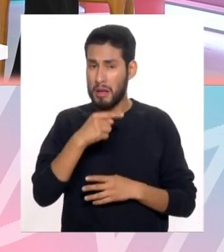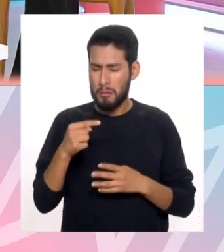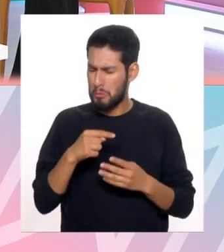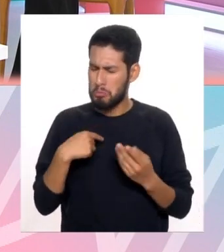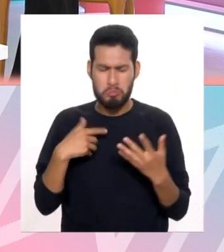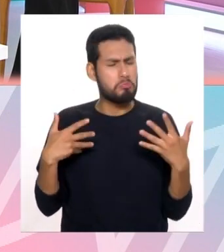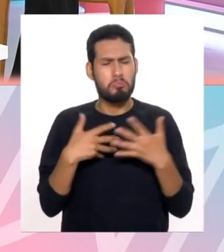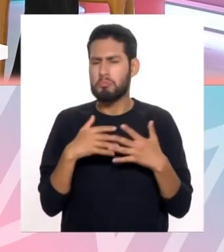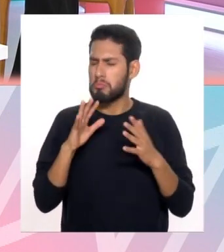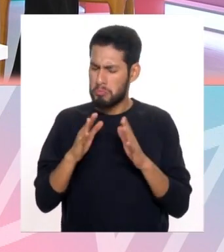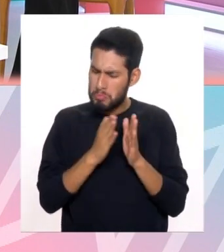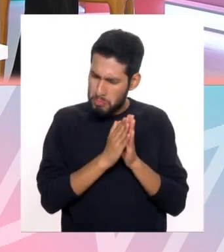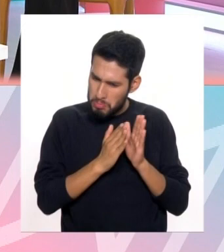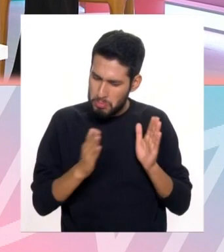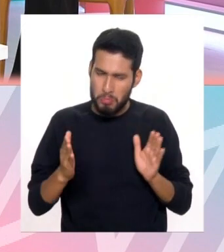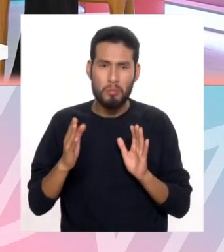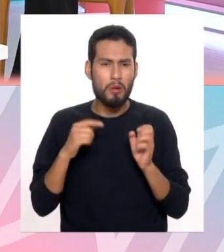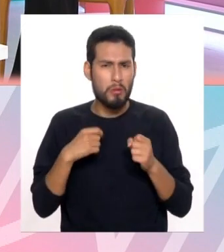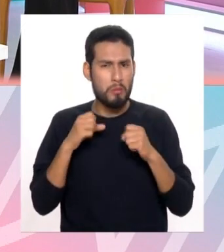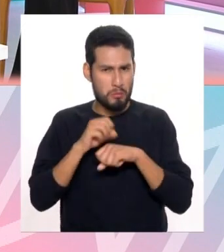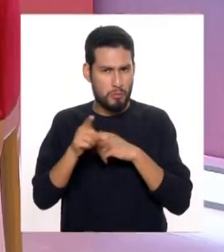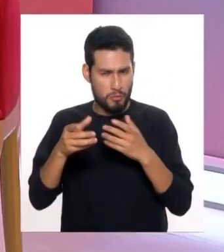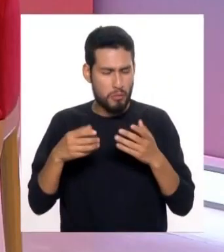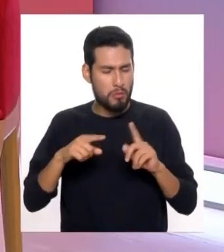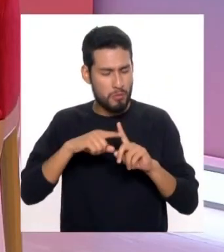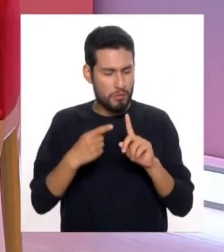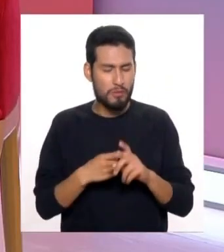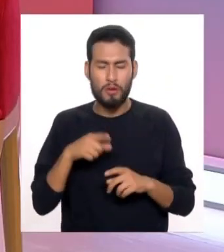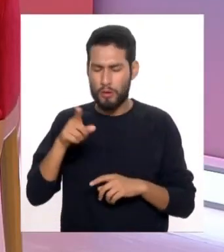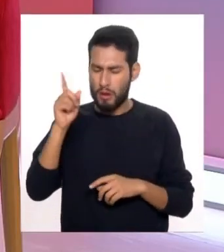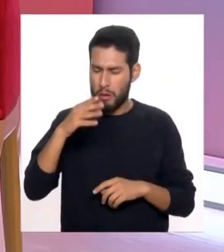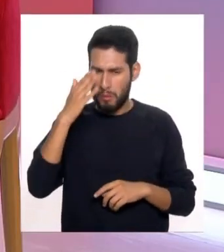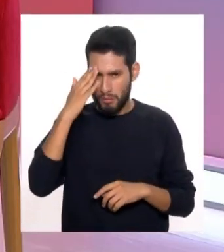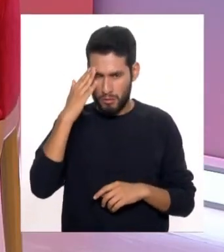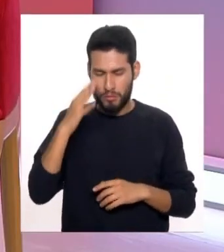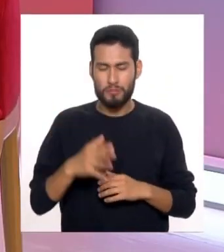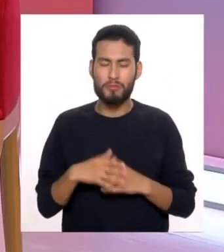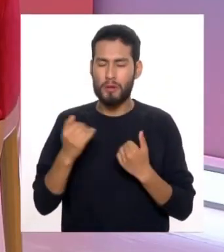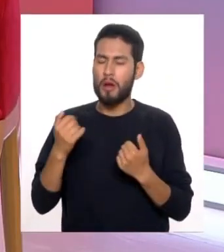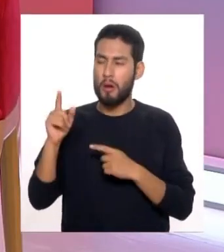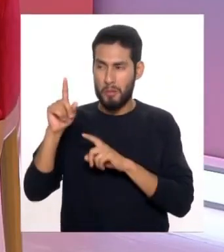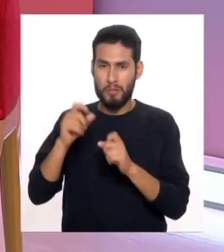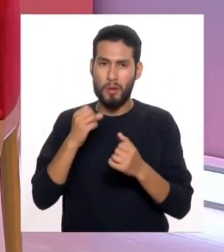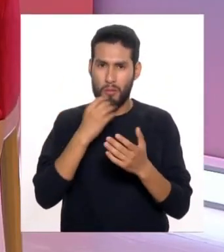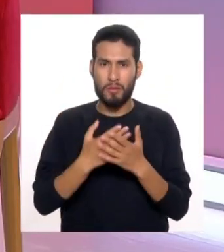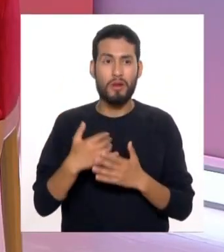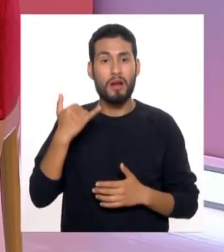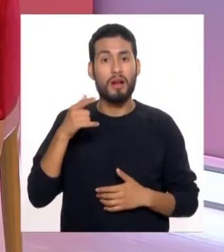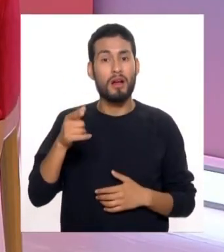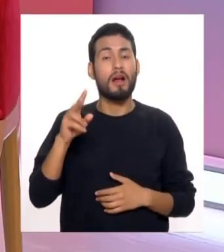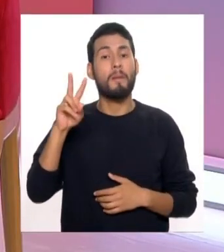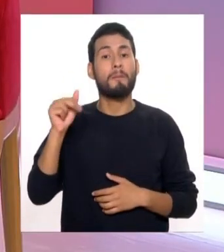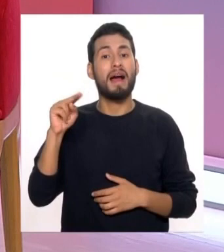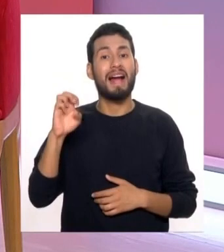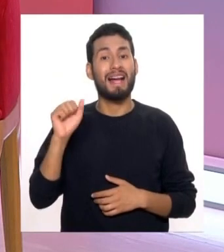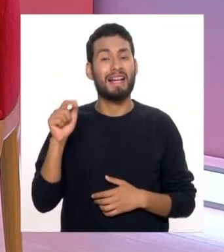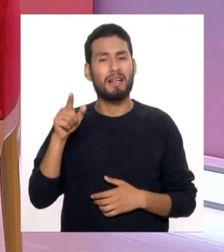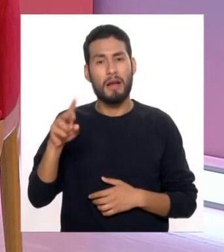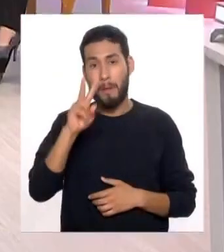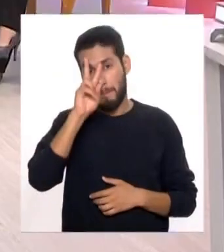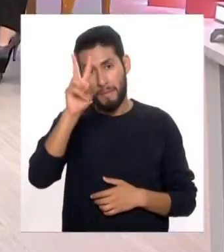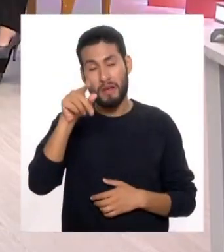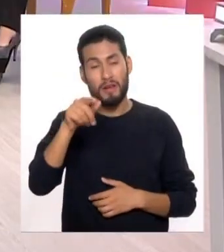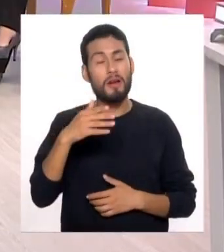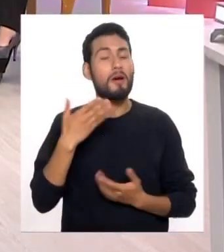bien alentarte a que lo hagas. Y qué bueno que esté informado, ¿no? Que esté preguntando. Y doctor, tenemos una llamada de Vanessa de La Victoria. Buenos